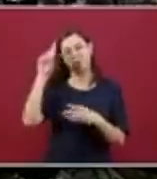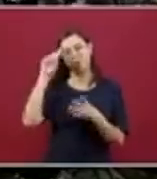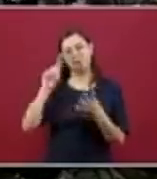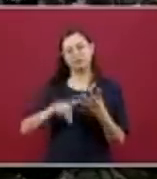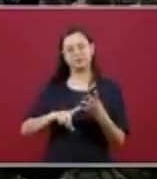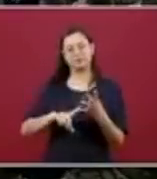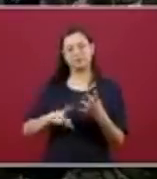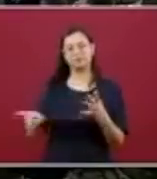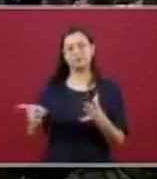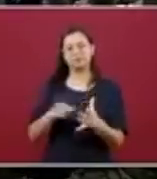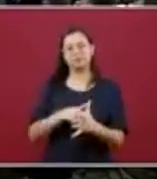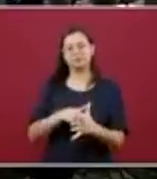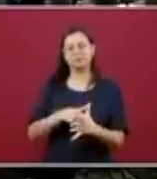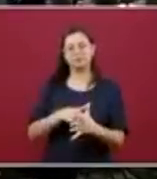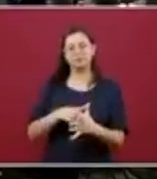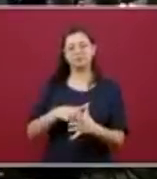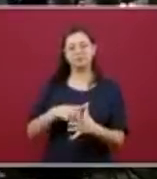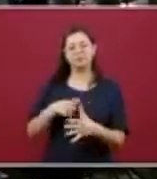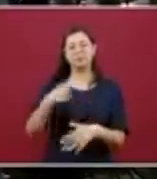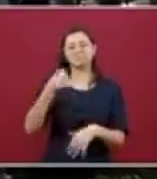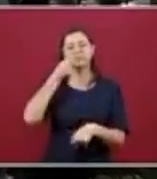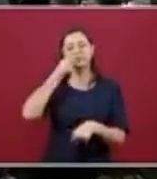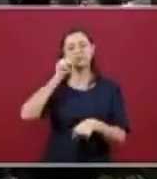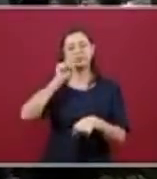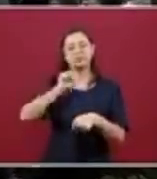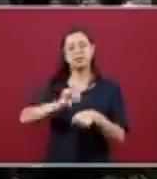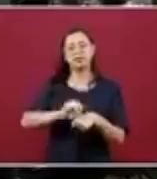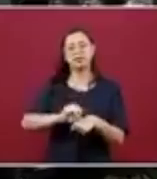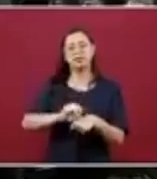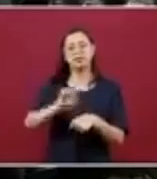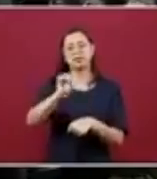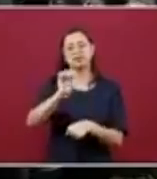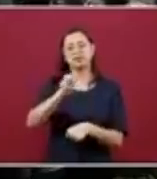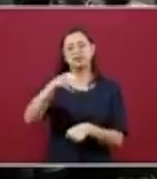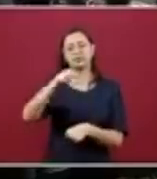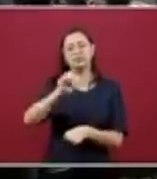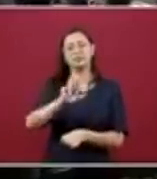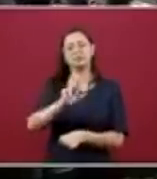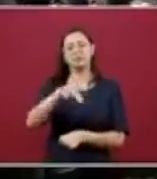la secretaria de Medio Ambiente,